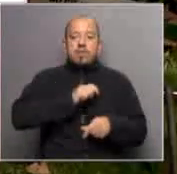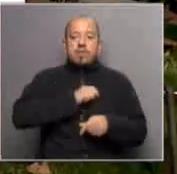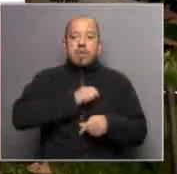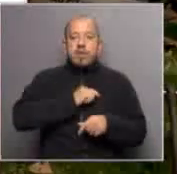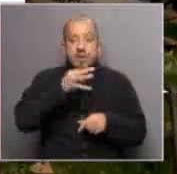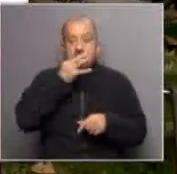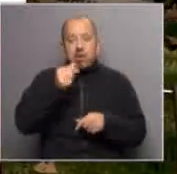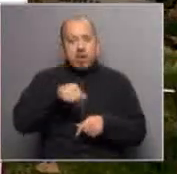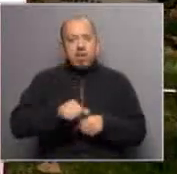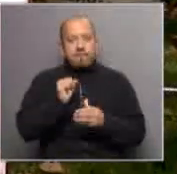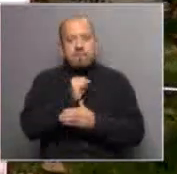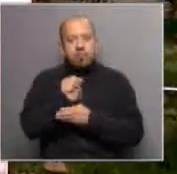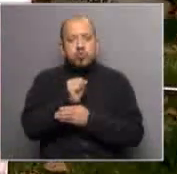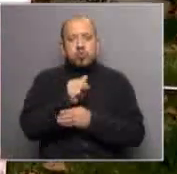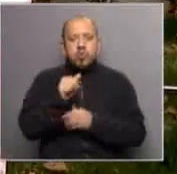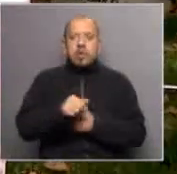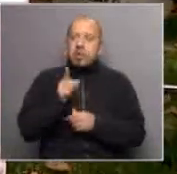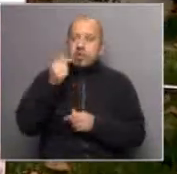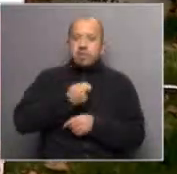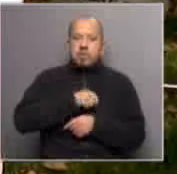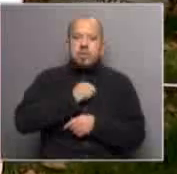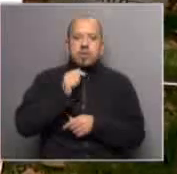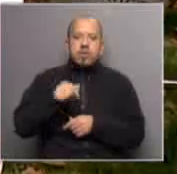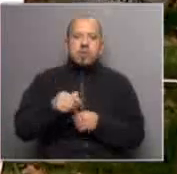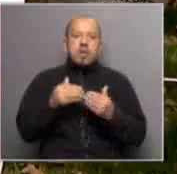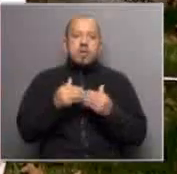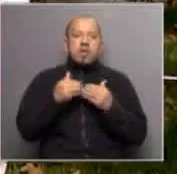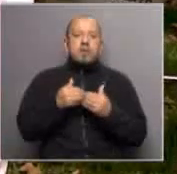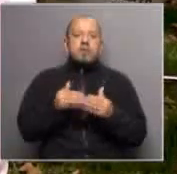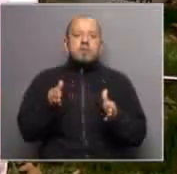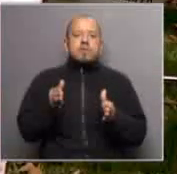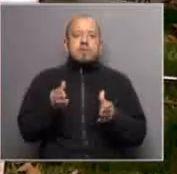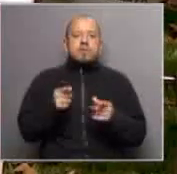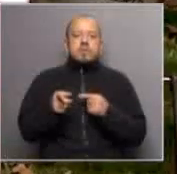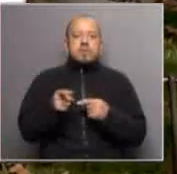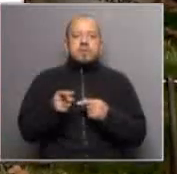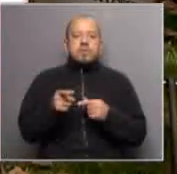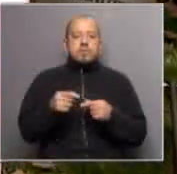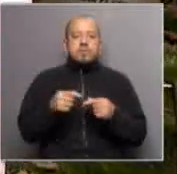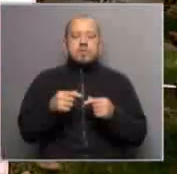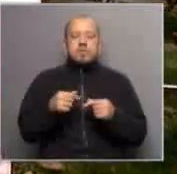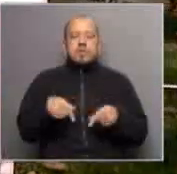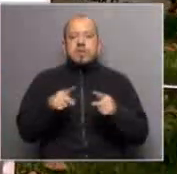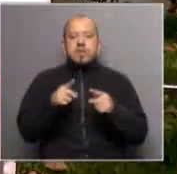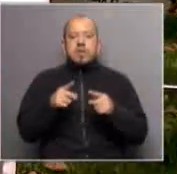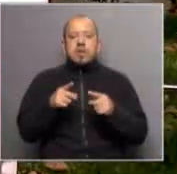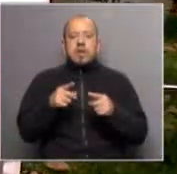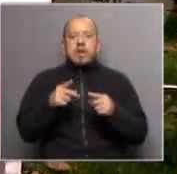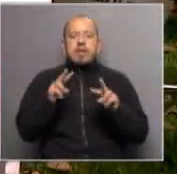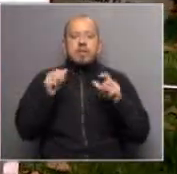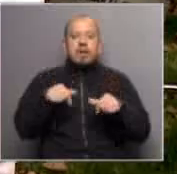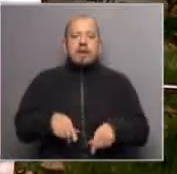decir después, ¿no? De hecho, acá empieza el gran conocimiento popular, más allá del romancero gitano. El éxito de